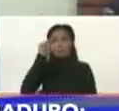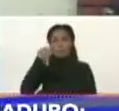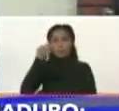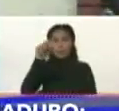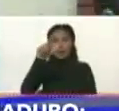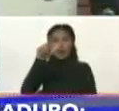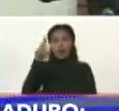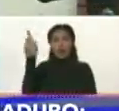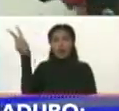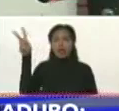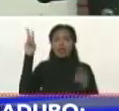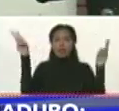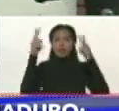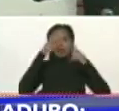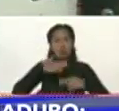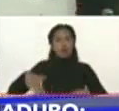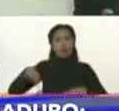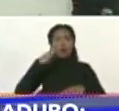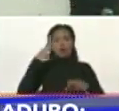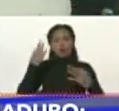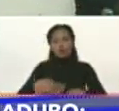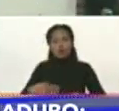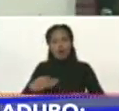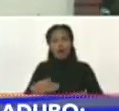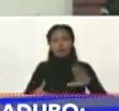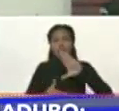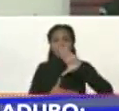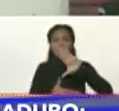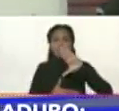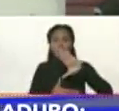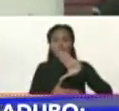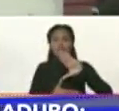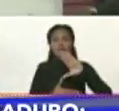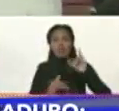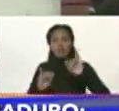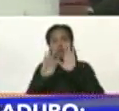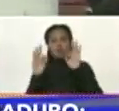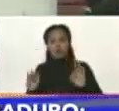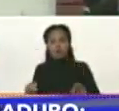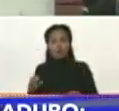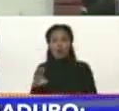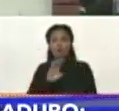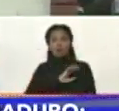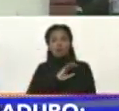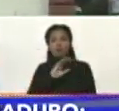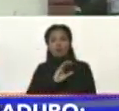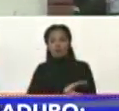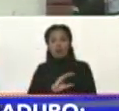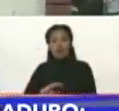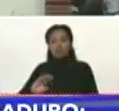Que vivan los pueblos originarios de Sudamérica, de América Latina, del Caribe y del mundo.